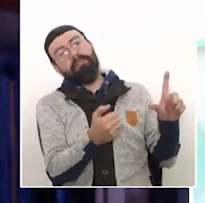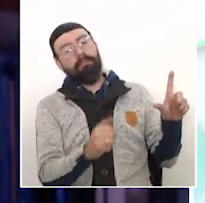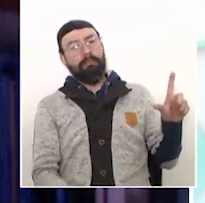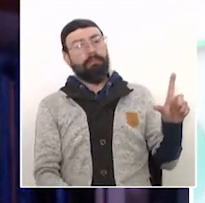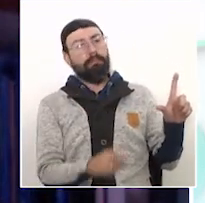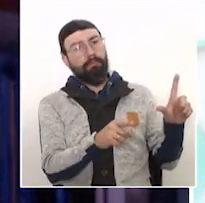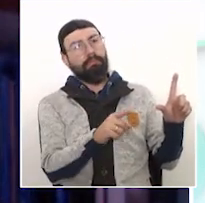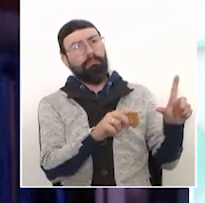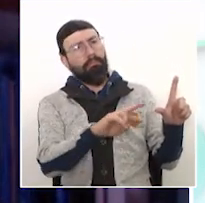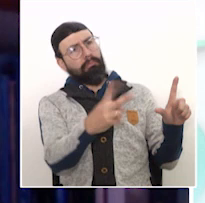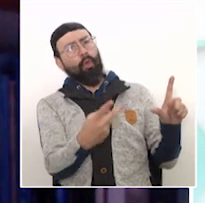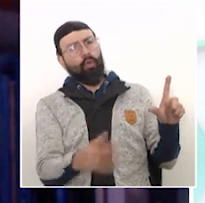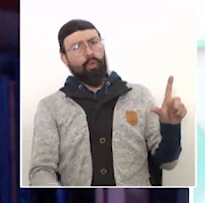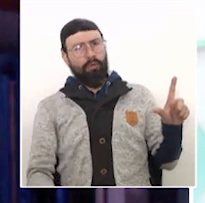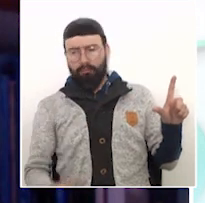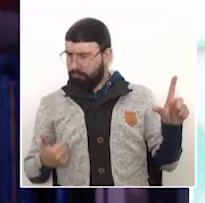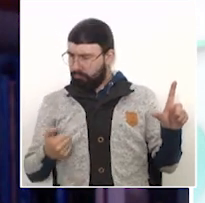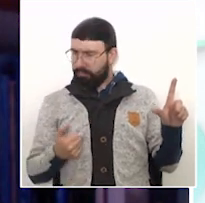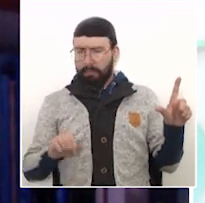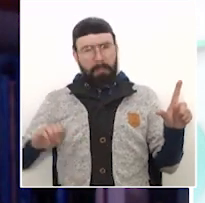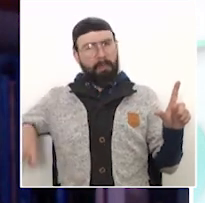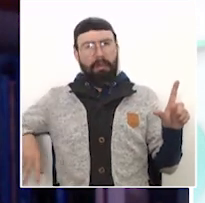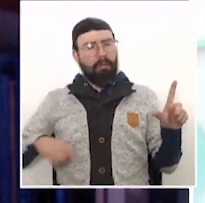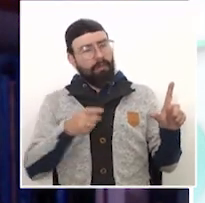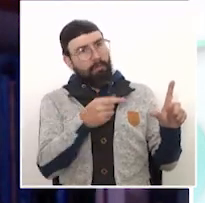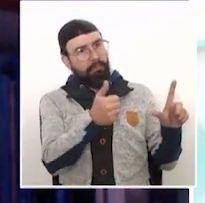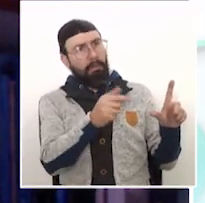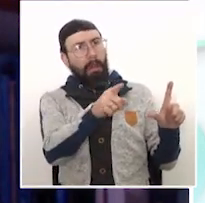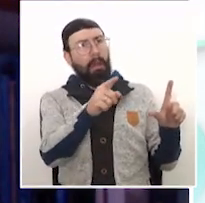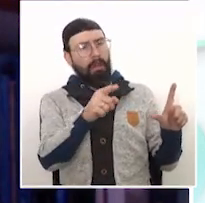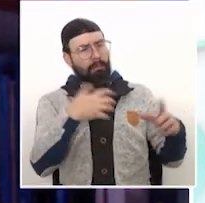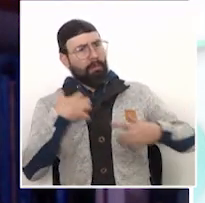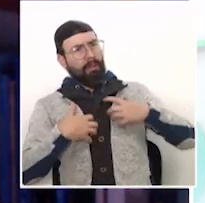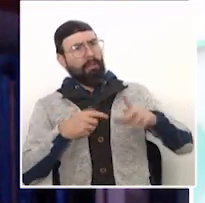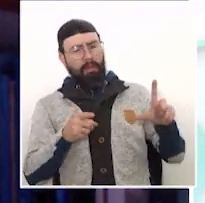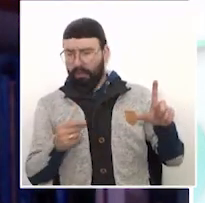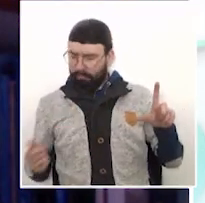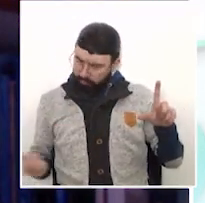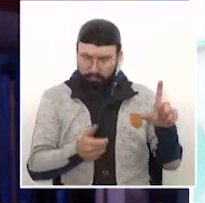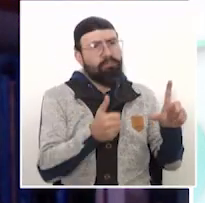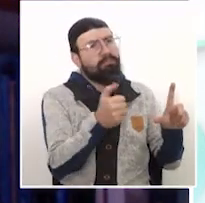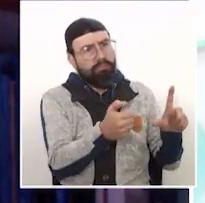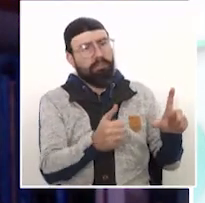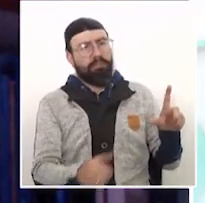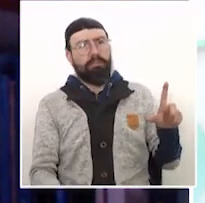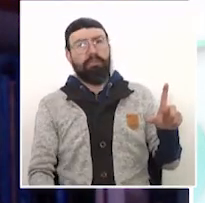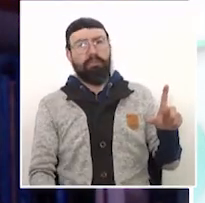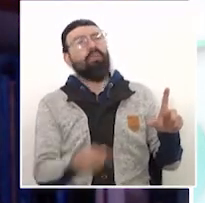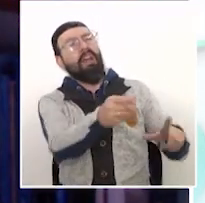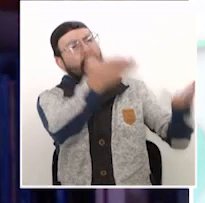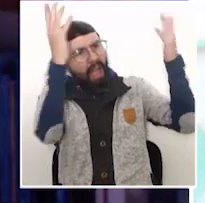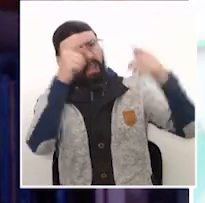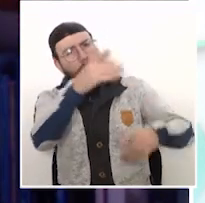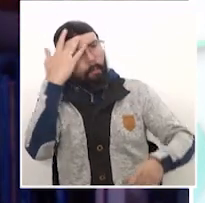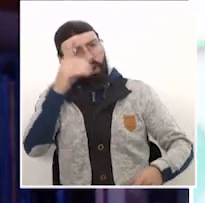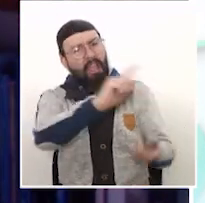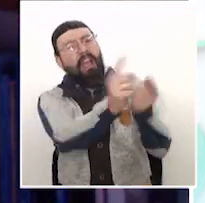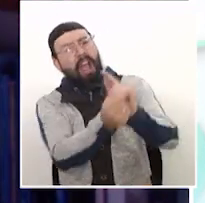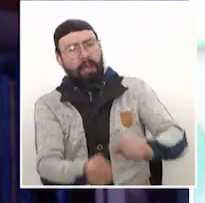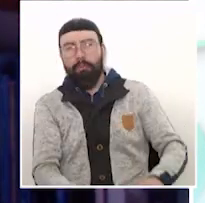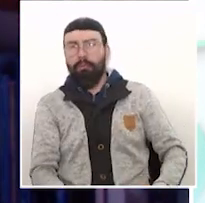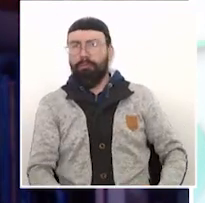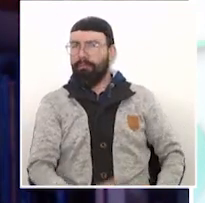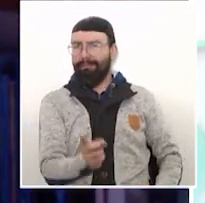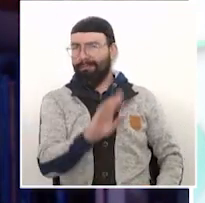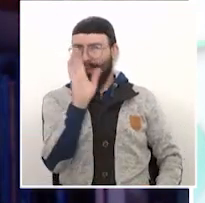se pasó a un programa de terror, una película de terror. ¿Qué haces tú? Lo cambias, sin peleas con el televisor. Lo mismo haces con esta